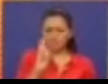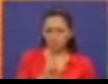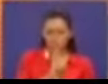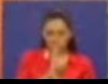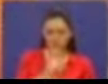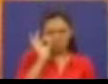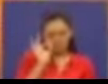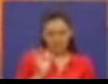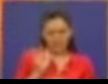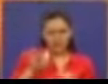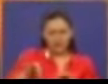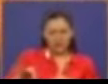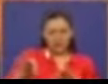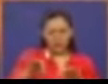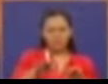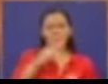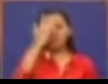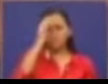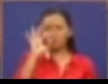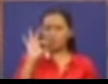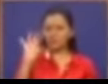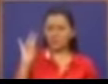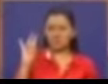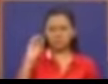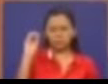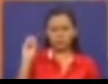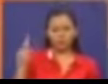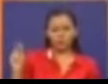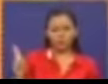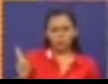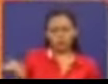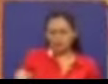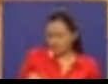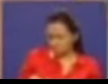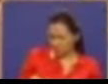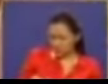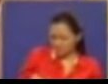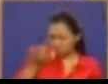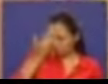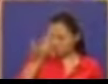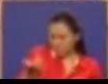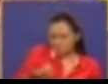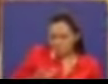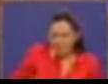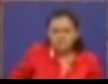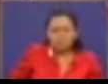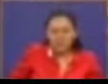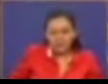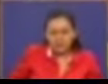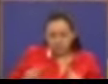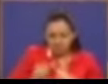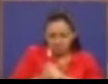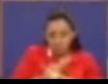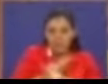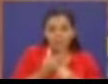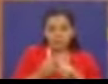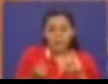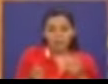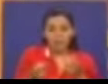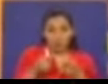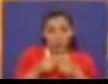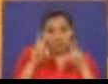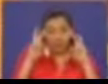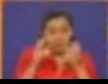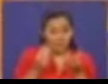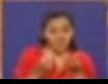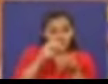alta productividad. ¿Por qué el 97% no lo utilizaba? Son cosas que no resisten el menor análisis. Pero el sector papas era